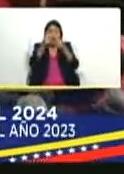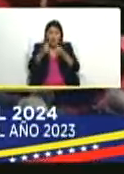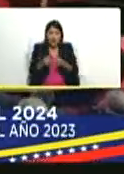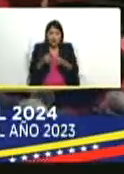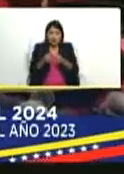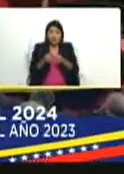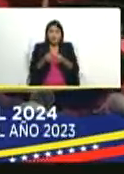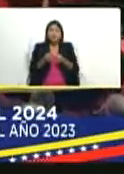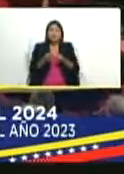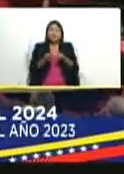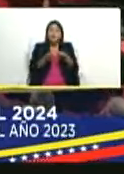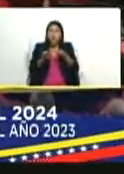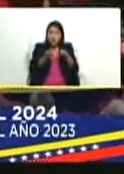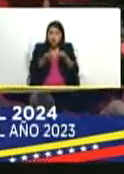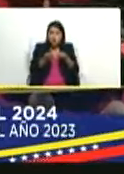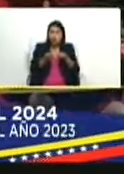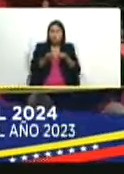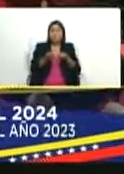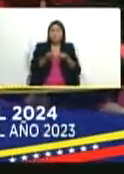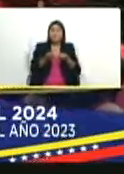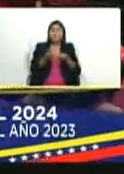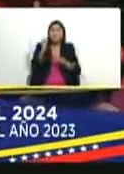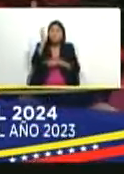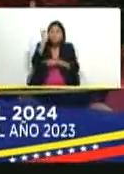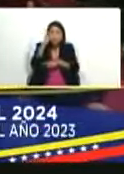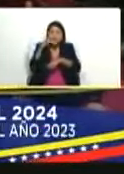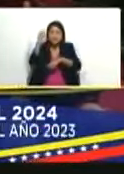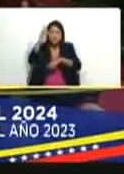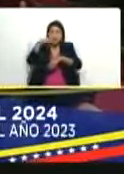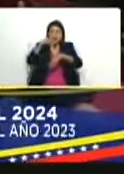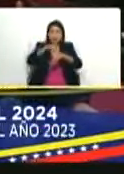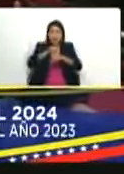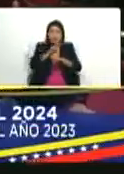Dominio, sancionada por la Asamblea Nacional en sesión ordinaria el